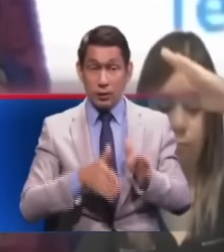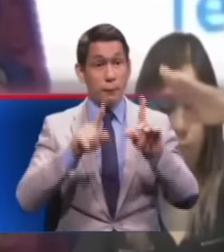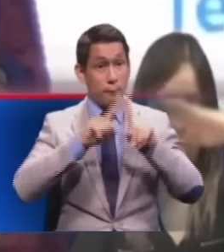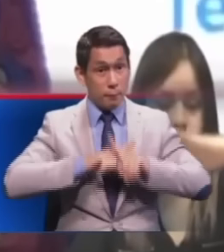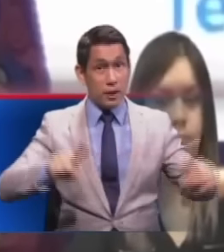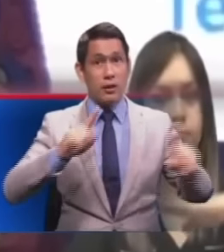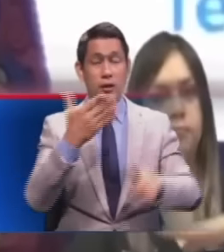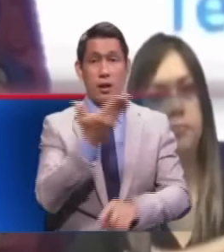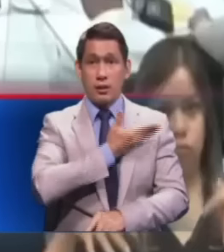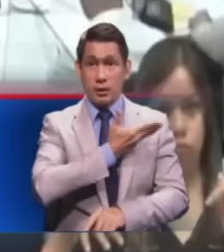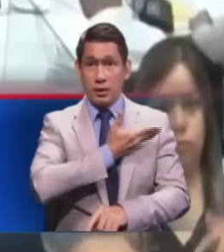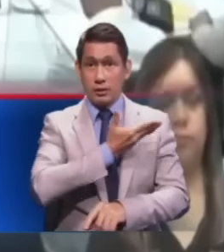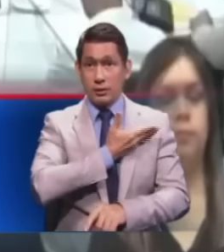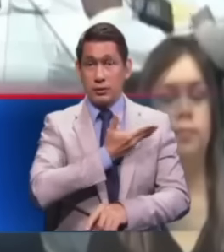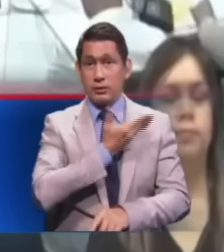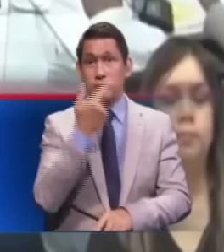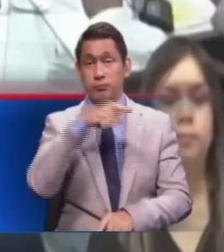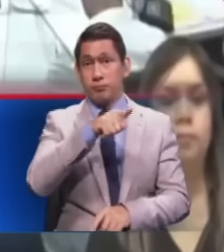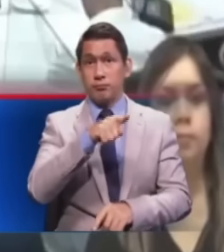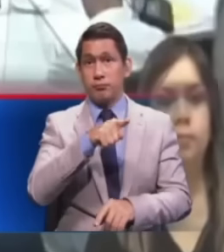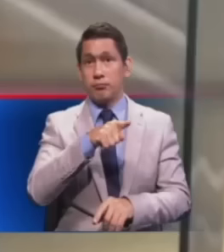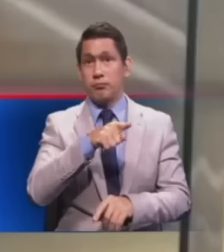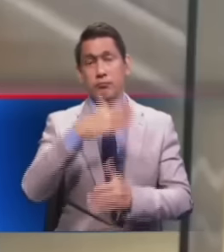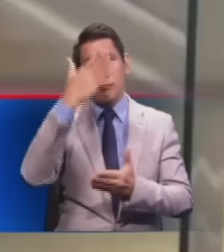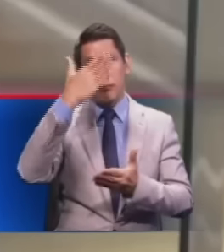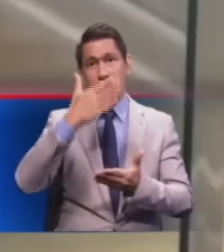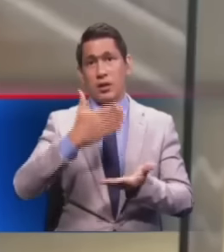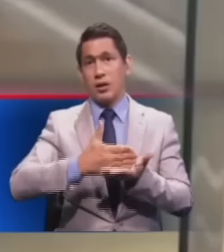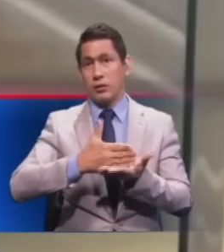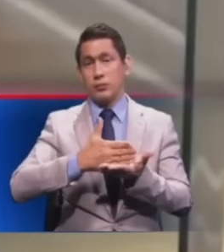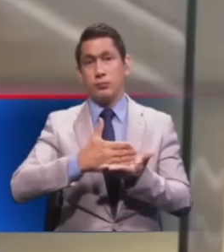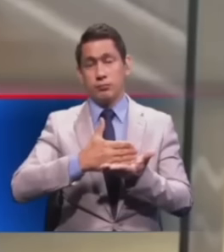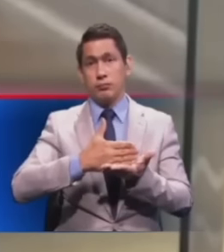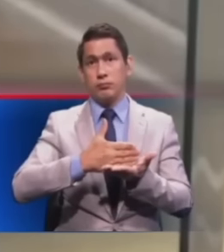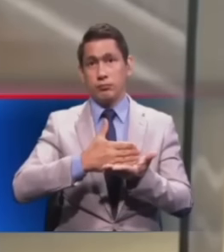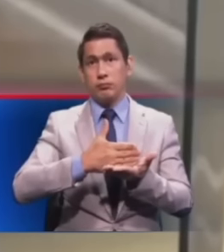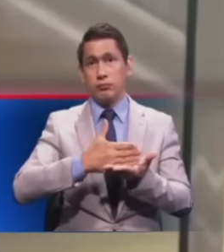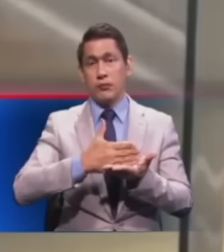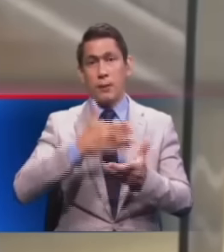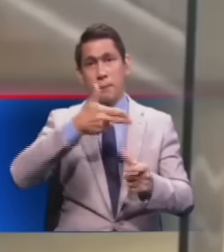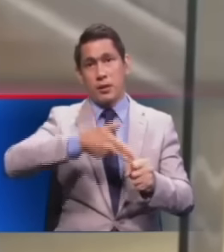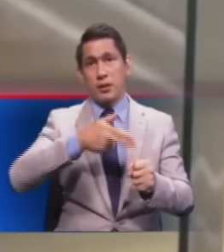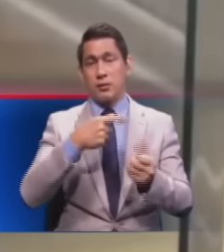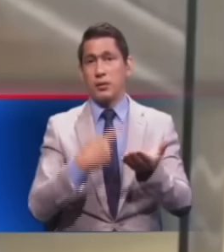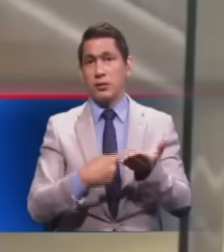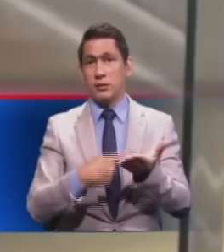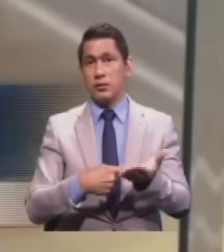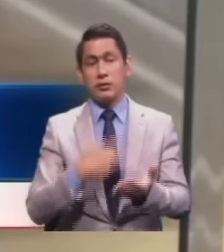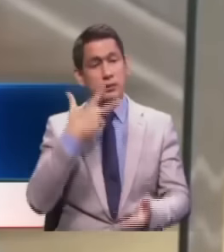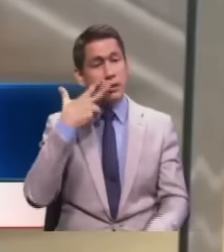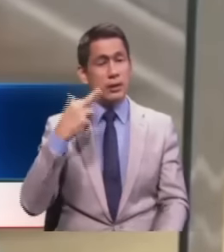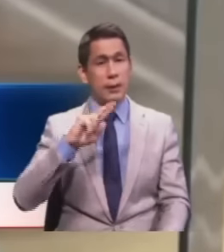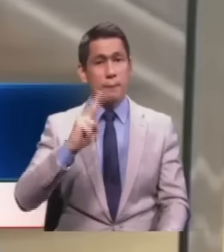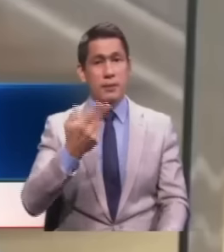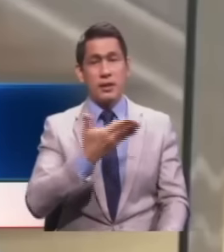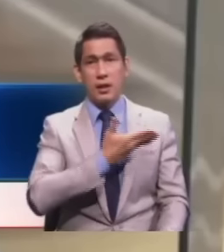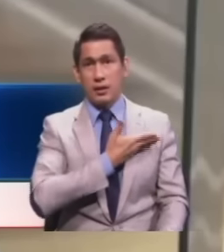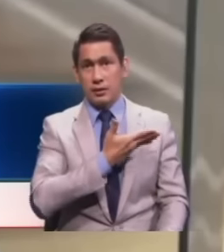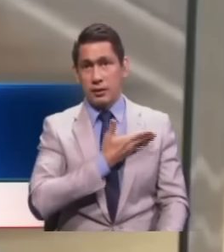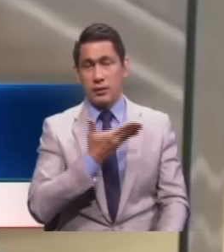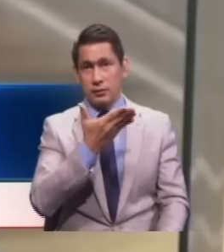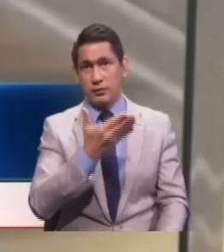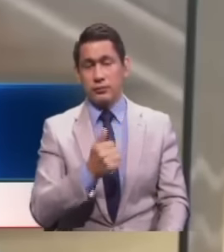Muñoz, sin previo aviso, abandonó la sesión. Con toda la anuencia que le tengo a usted, vicealcaldesa,